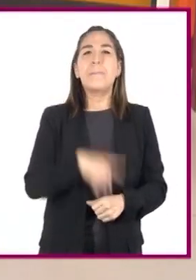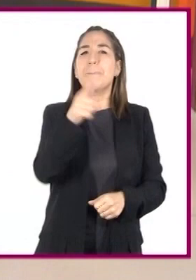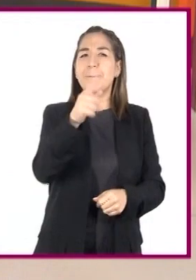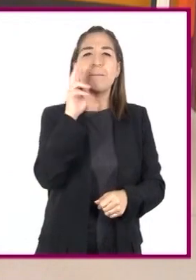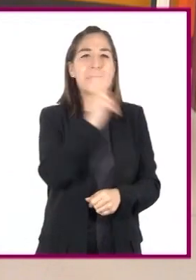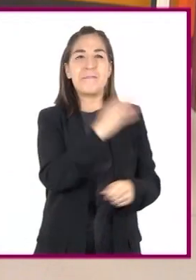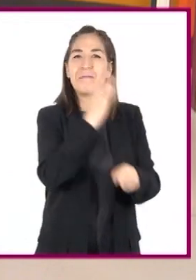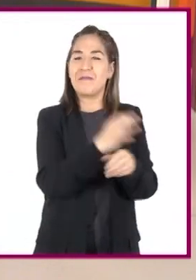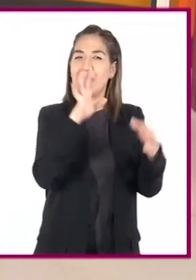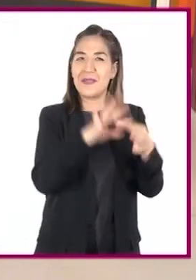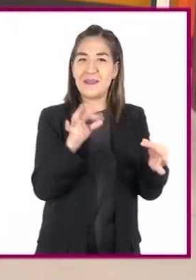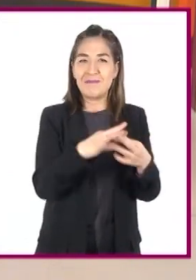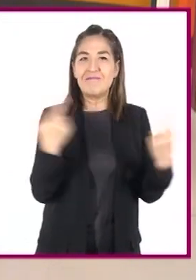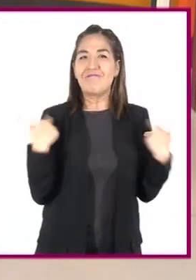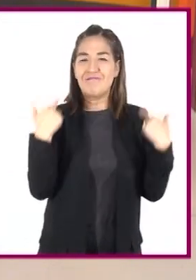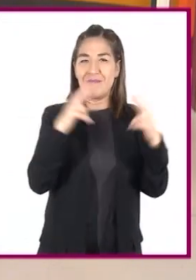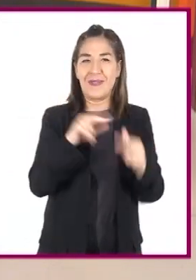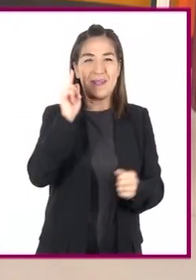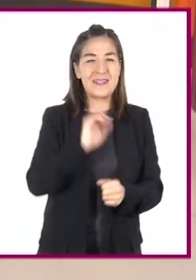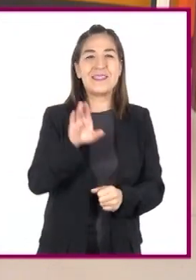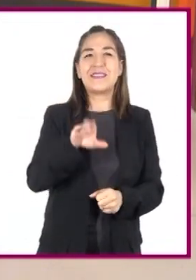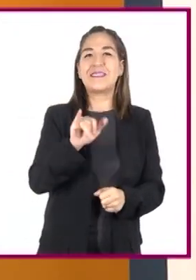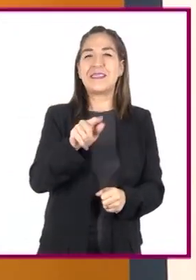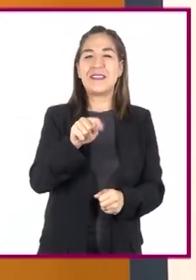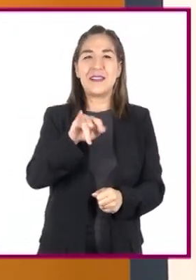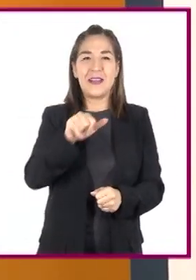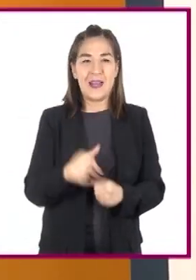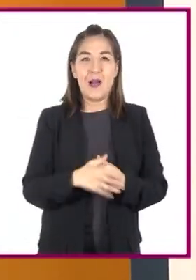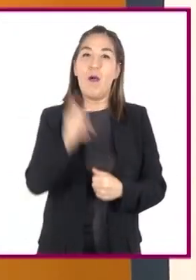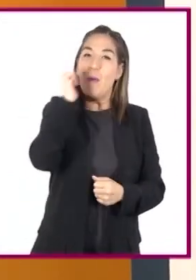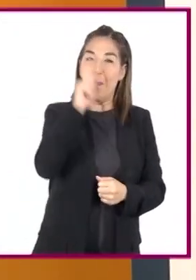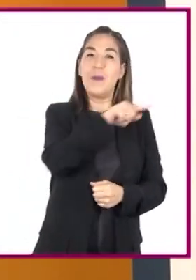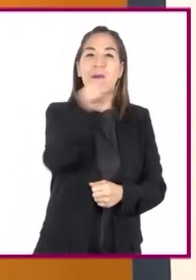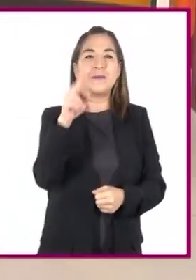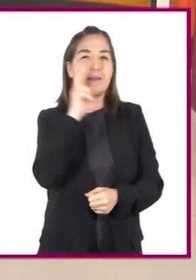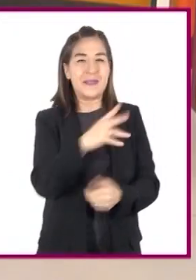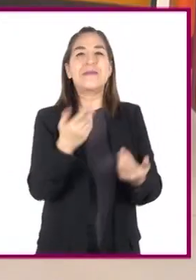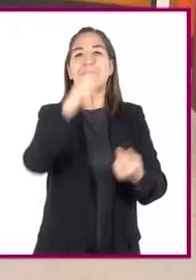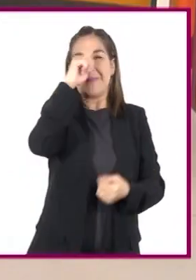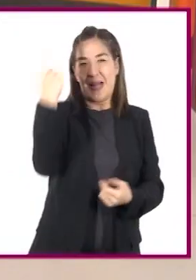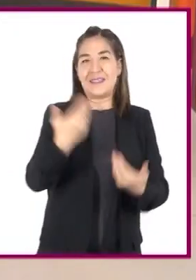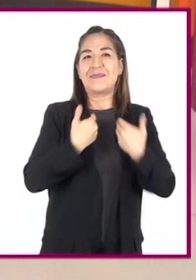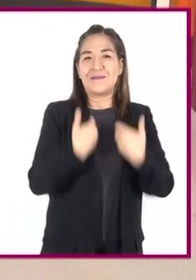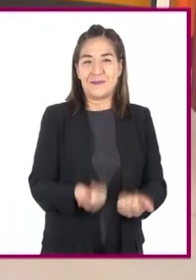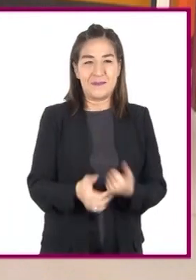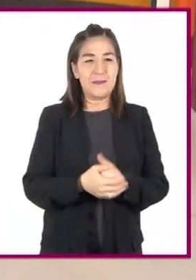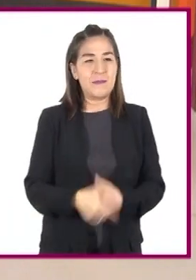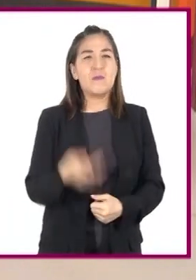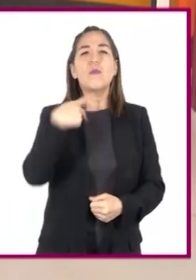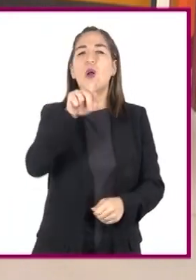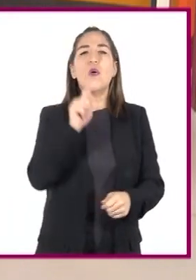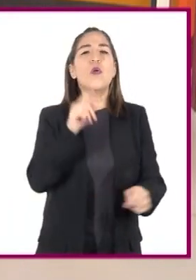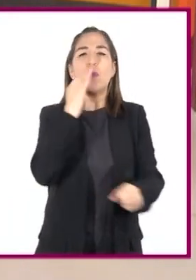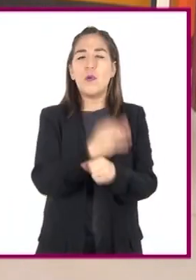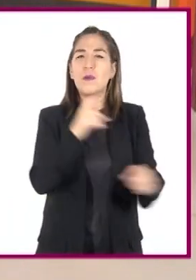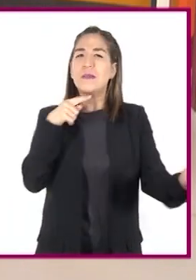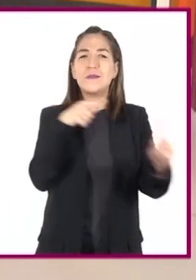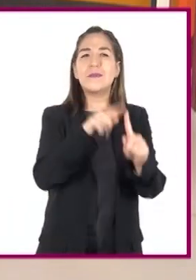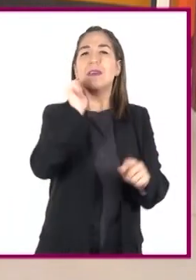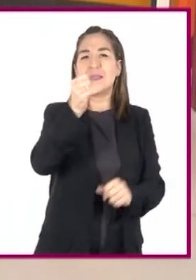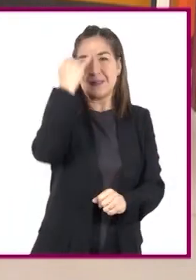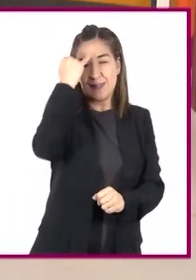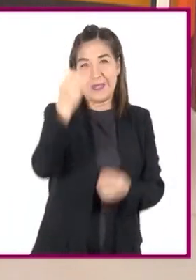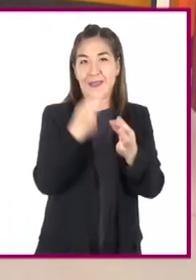explicación que nos dio la maestra Cintia Guadalupe? Esperamos sea fácil de comprender, pero enfaticemos en las